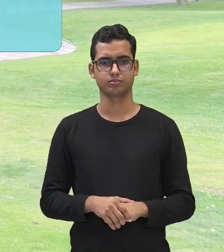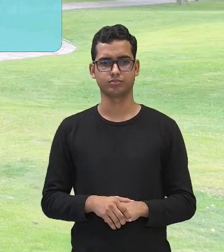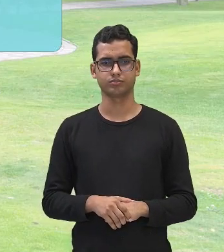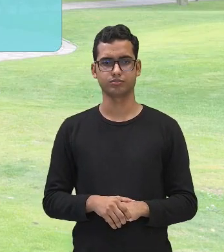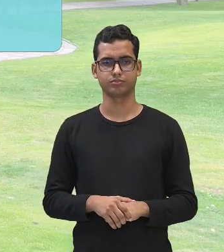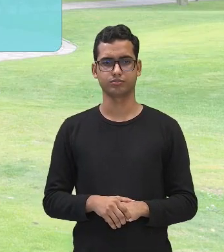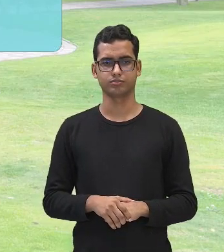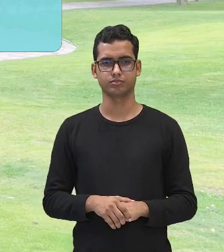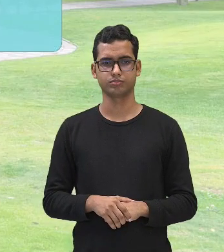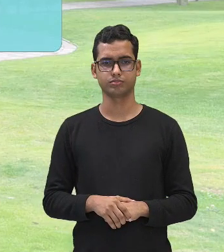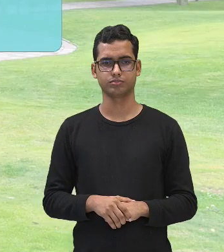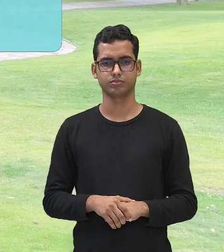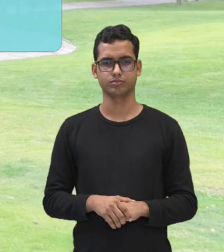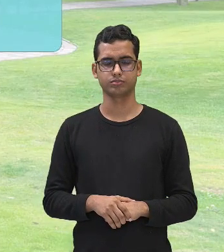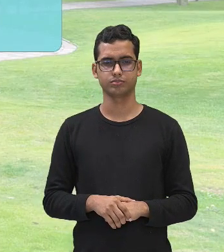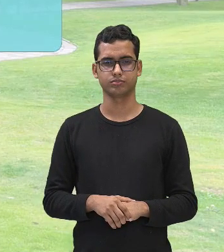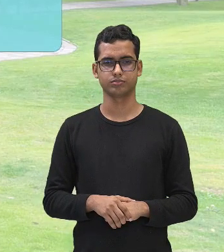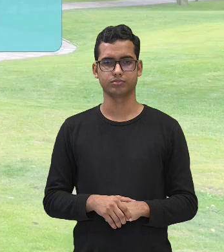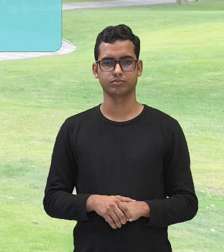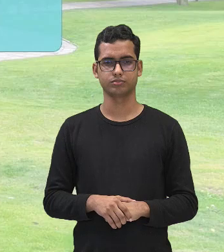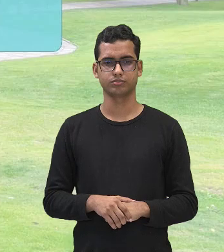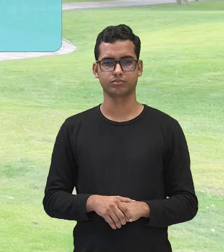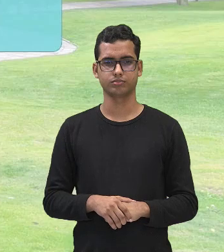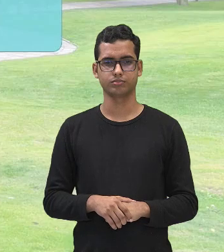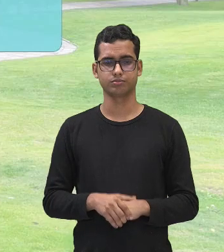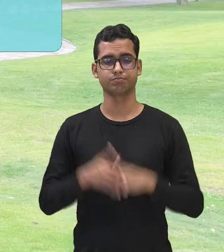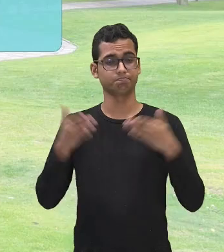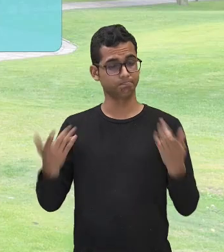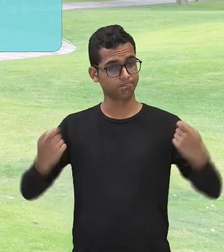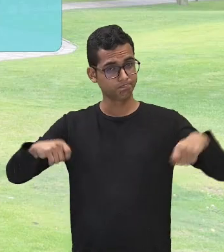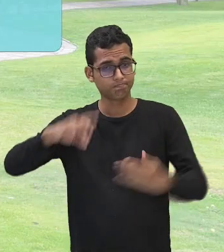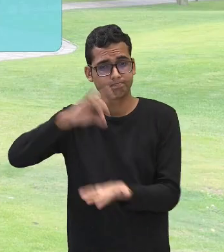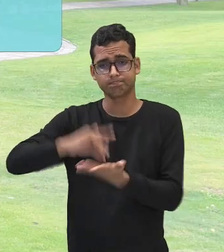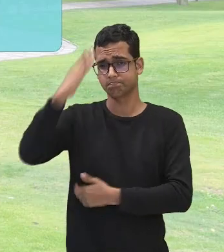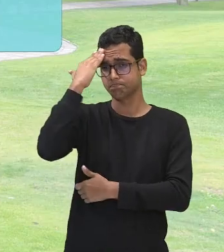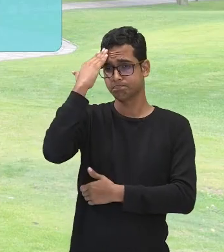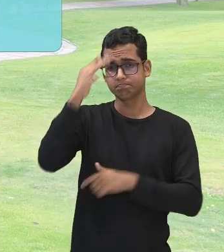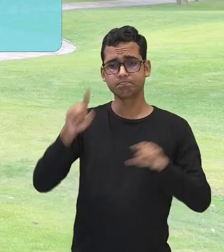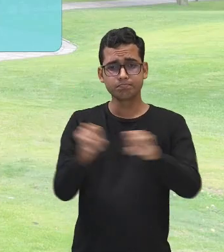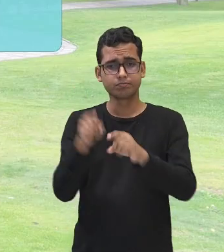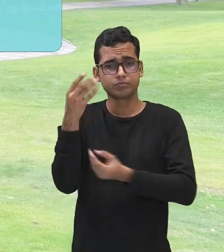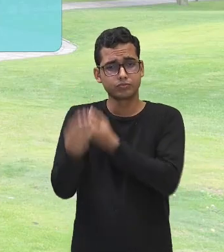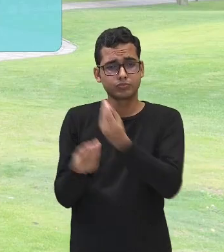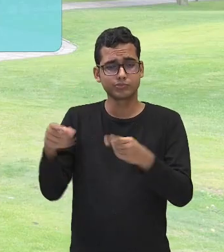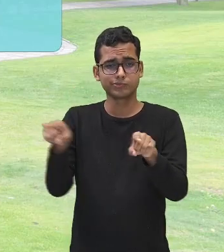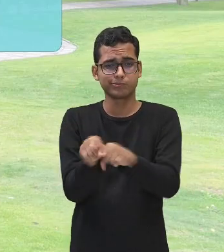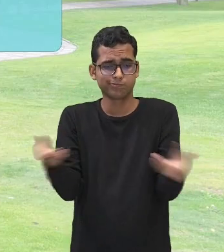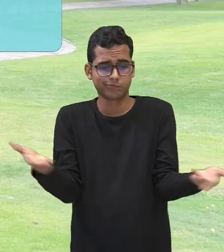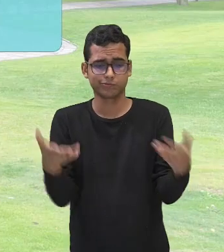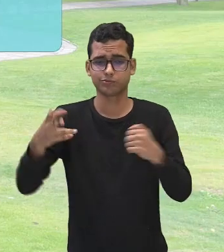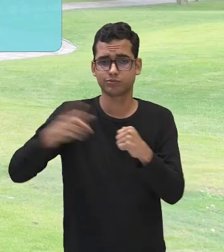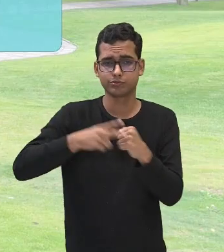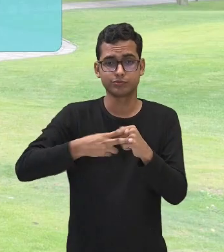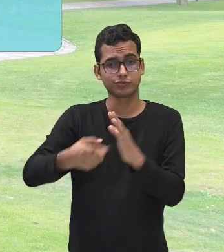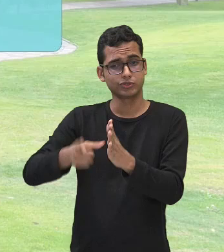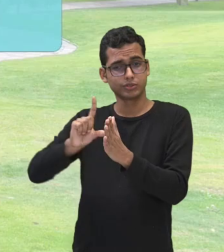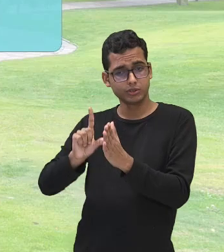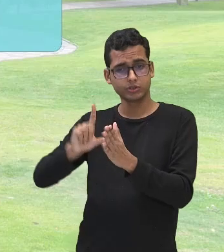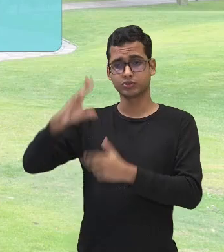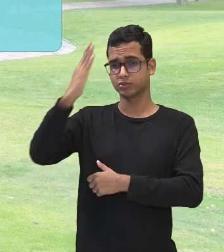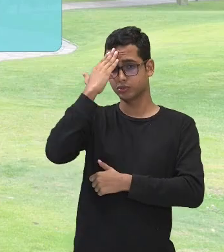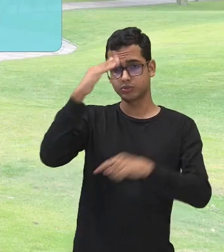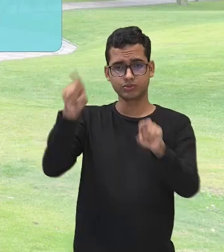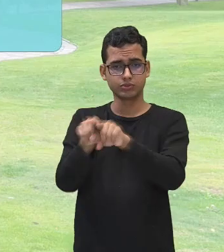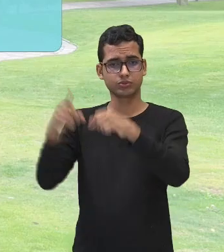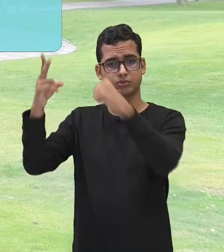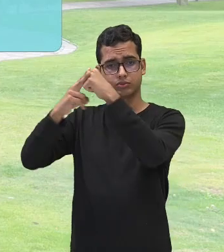complejos, ¿sí? Então, precisamos saber o presente do indicativo antes, né, aí de saber os